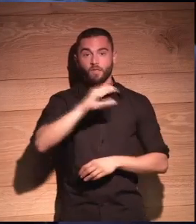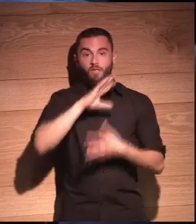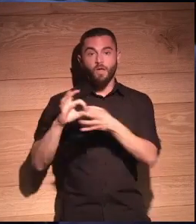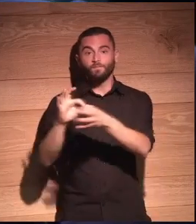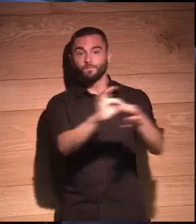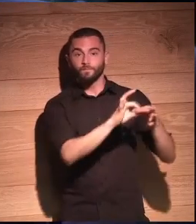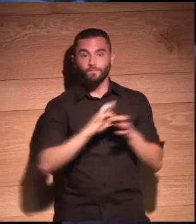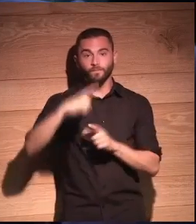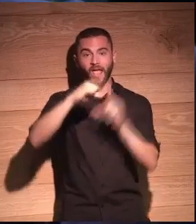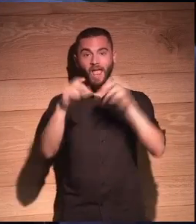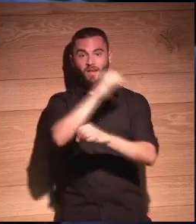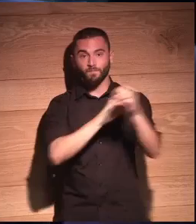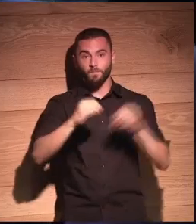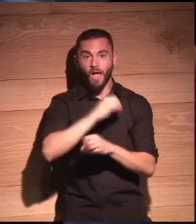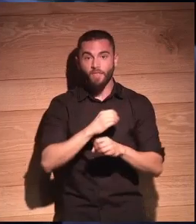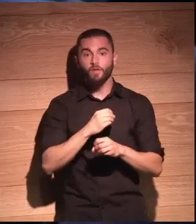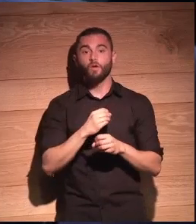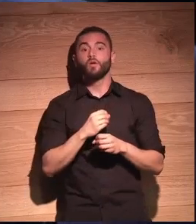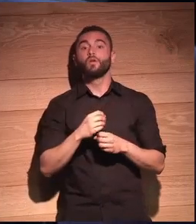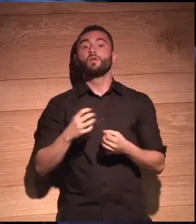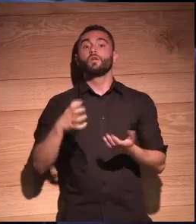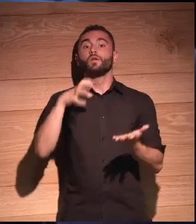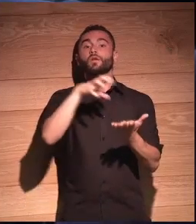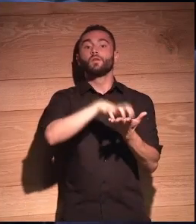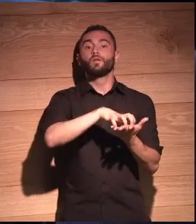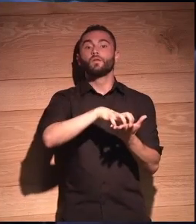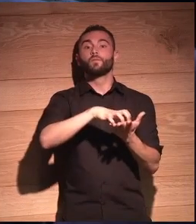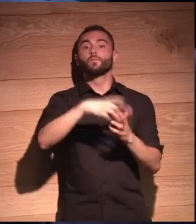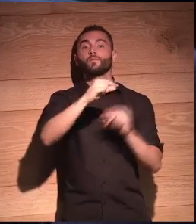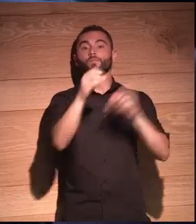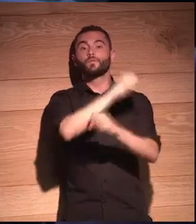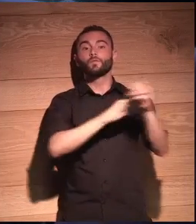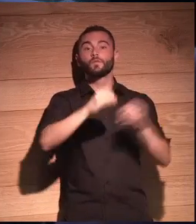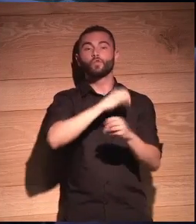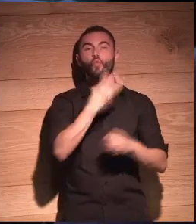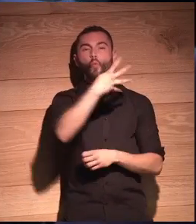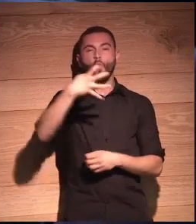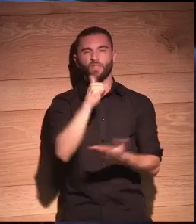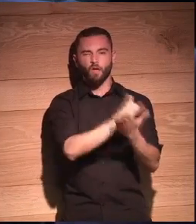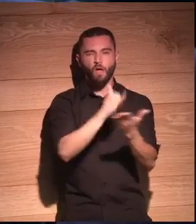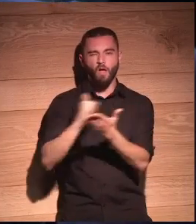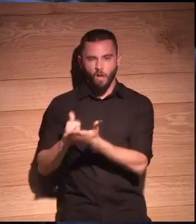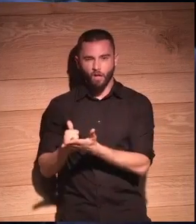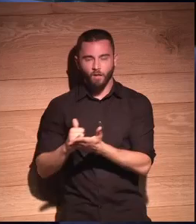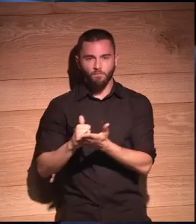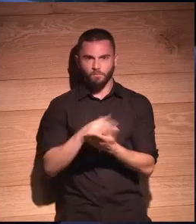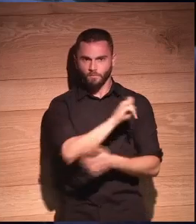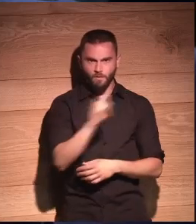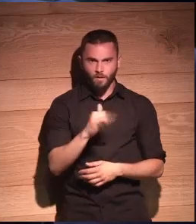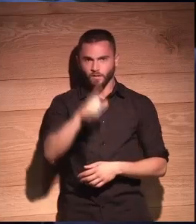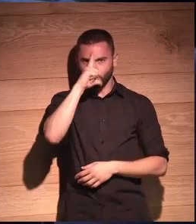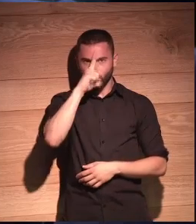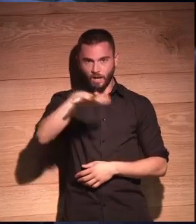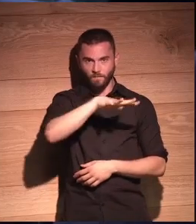espacio. Hay cientos, en cada momento en la estación espacial, para que os hagáis idea, hay 400 experimentos, ¿no? La Luna, el espacio,